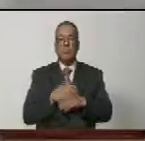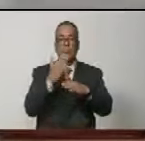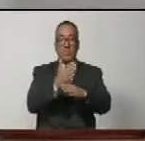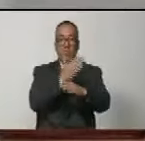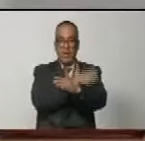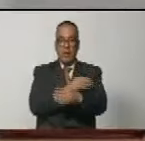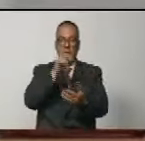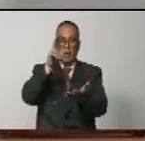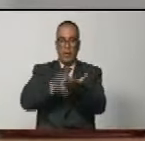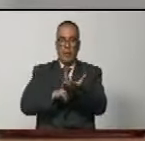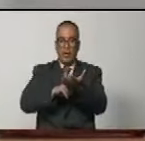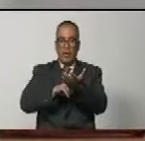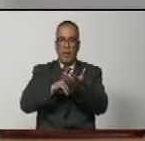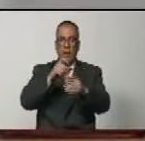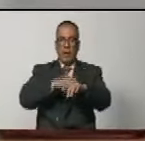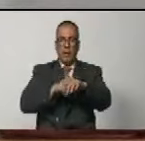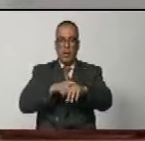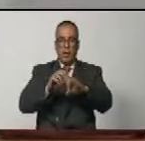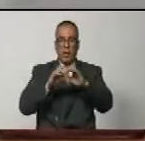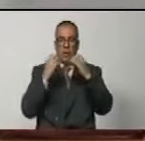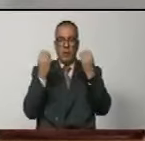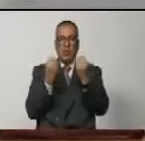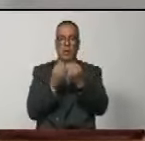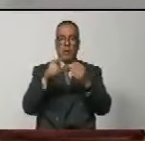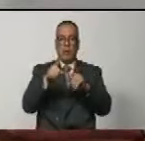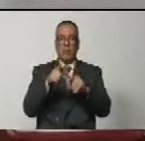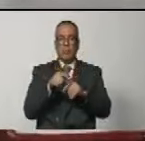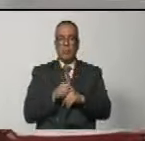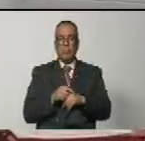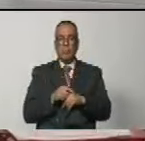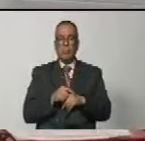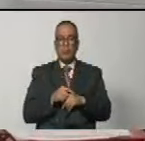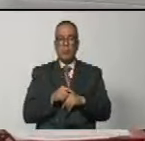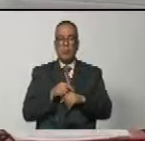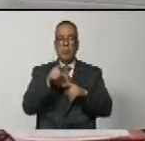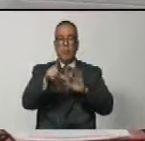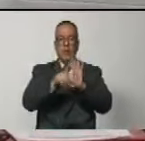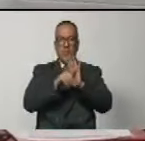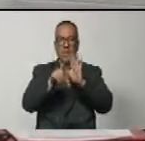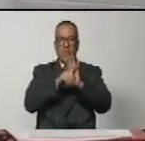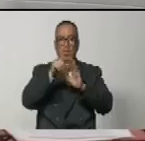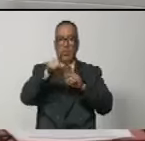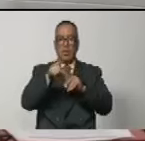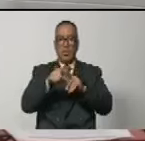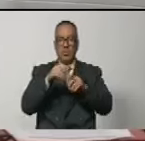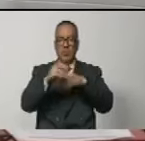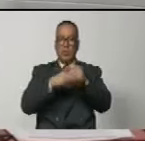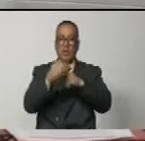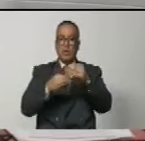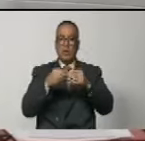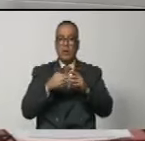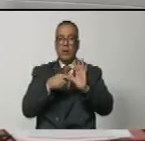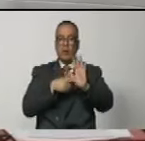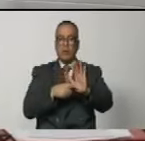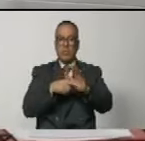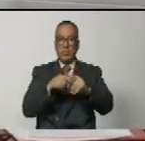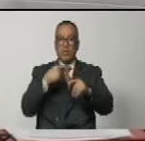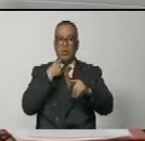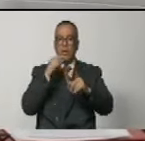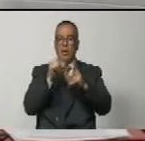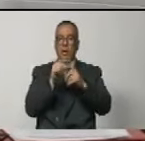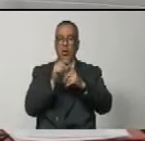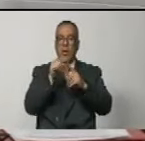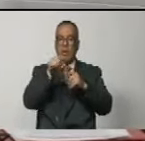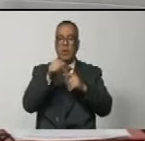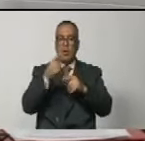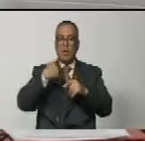Antes de aprobar el carácter orgánico de la citada ley a los efectos de sancionarla, quiero dejar en el derecho de